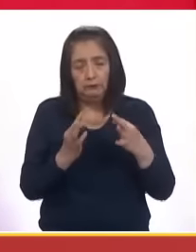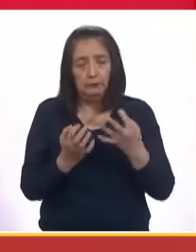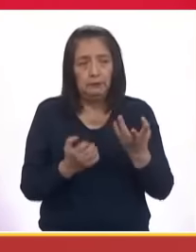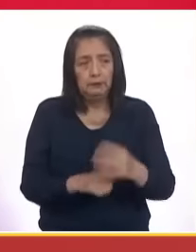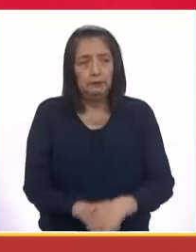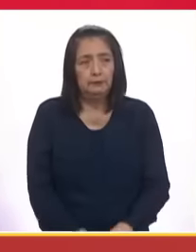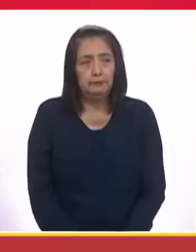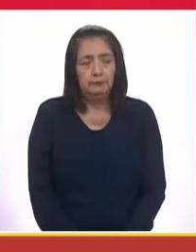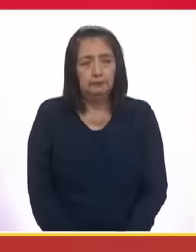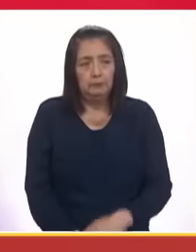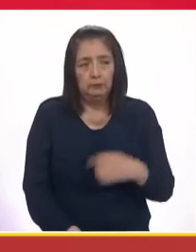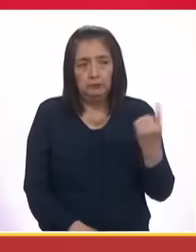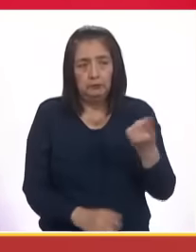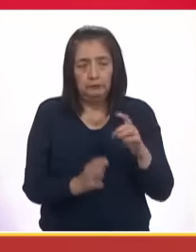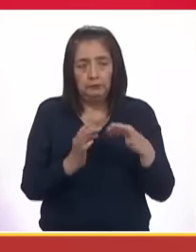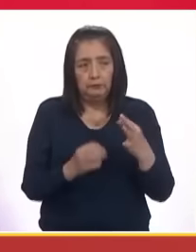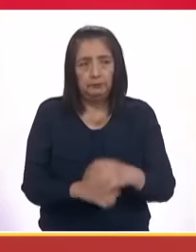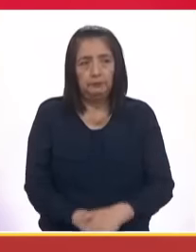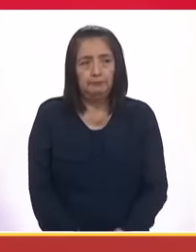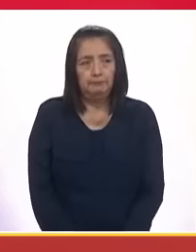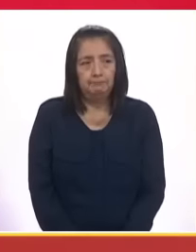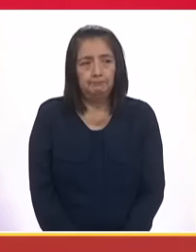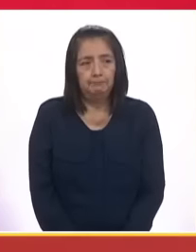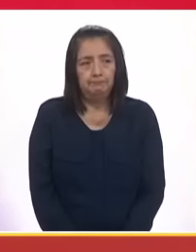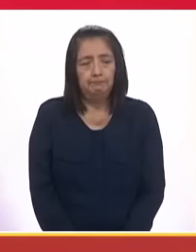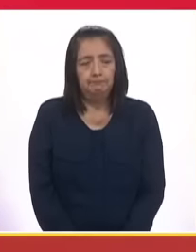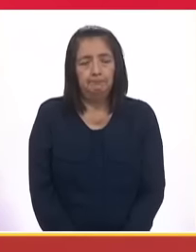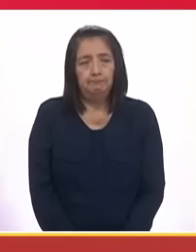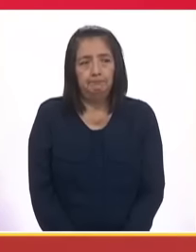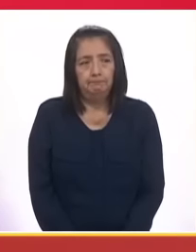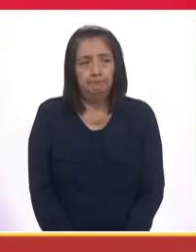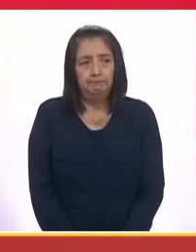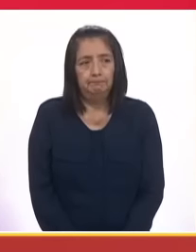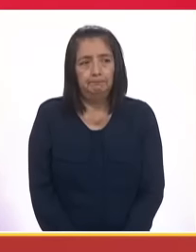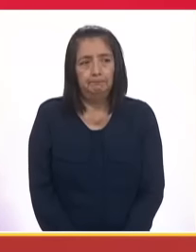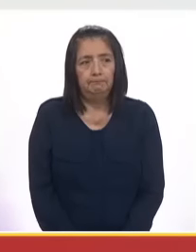familia, toda la familia.